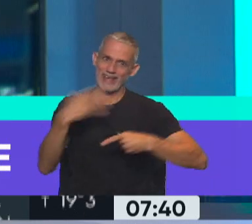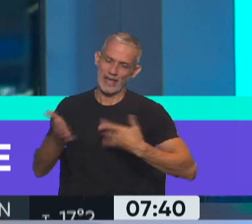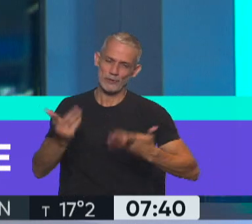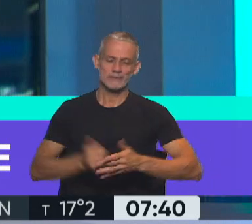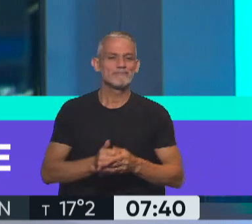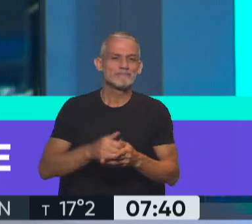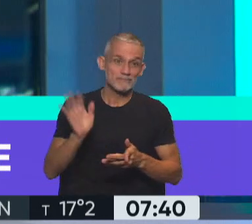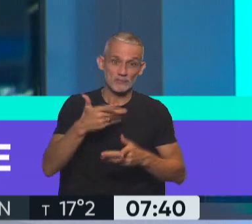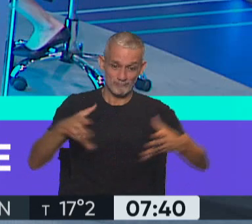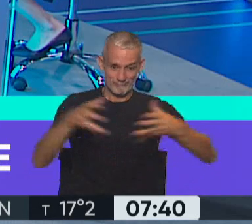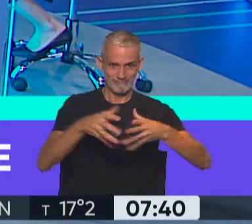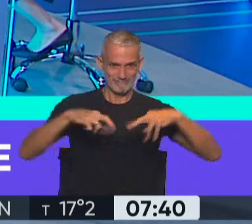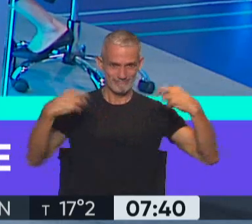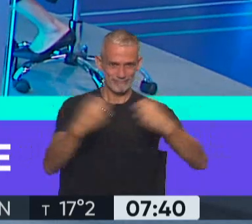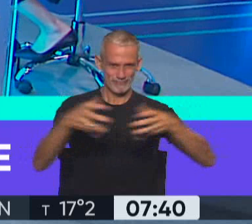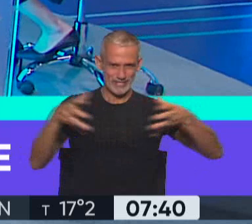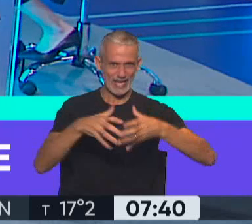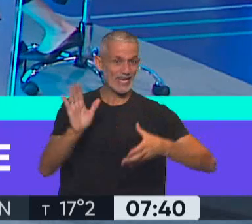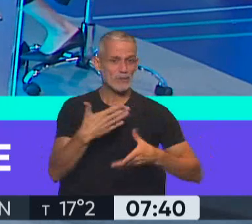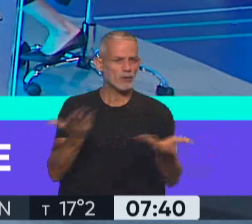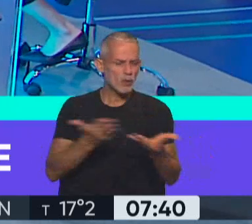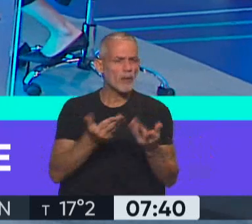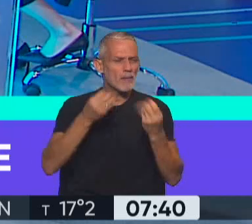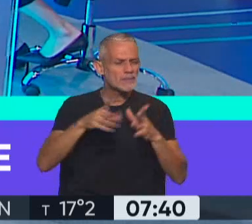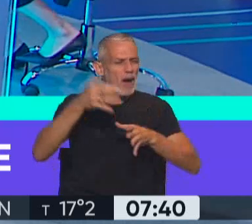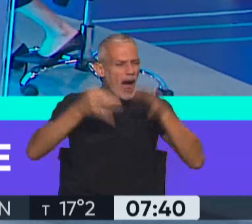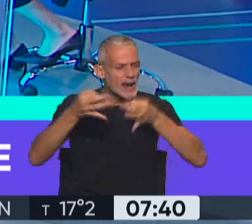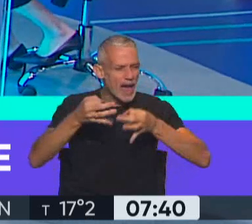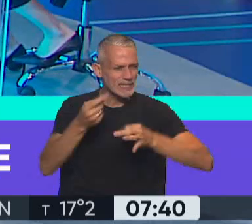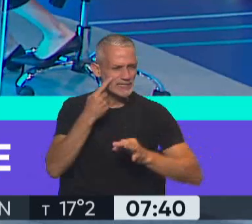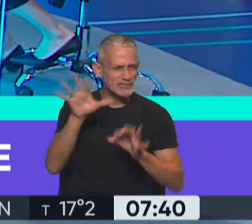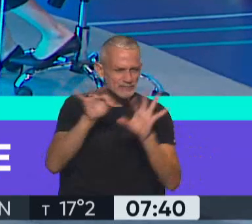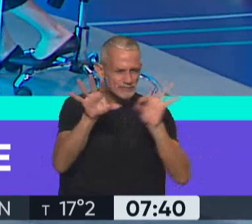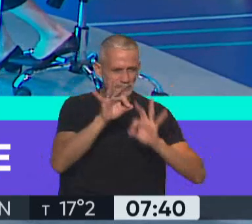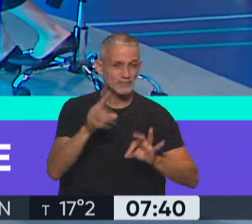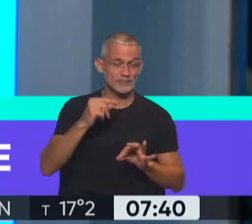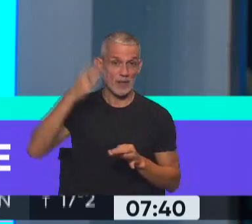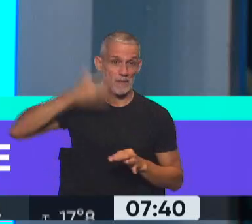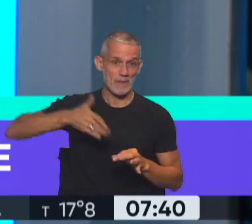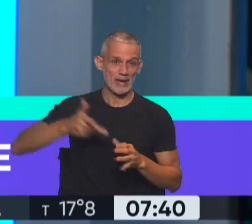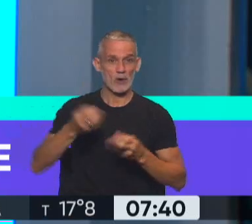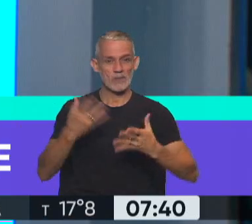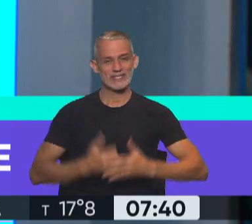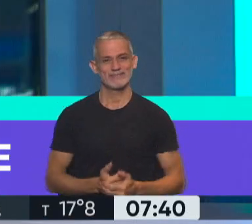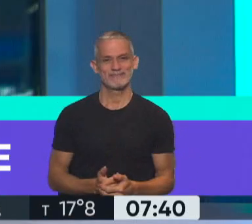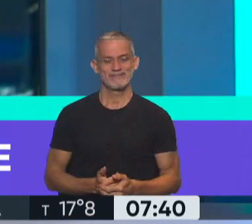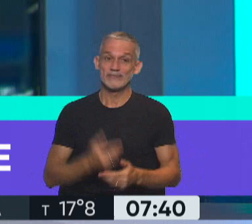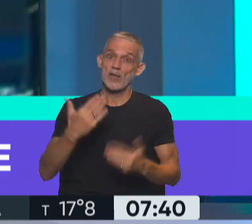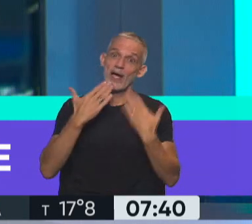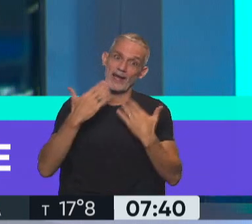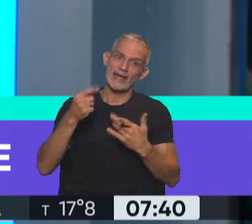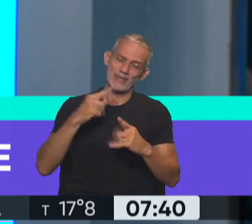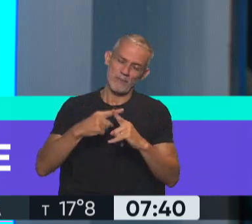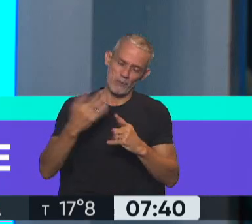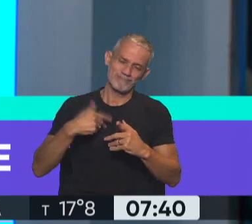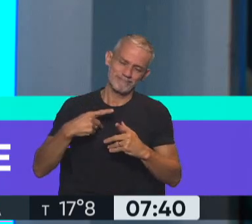con casi todo el equipo de La Mañana de la Televisión Pública para comenzar a analizarlo. A ver, Vero. Buen día, Silvi. Buen día. Gracias por todo,